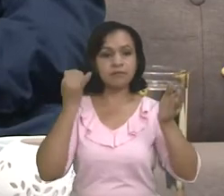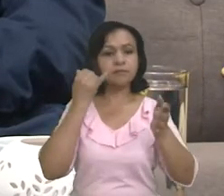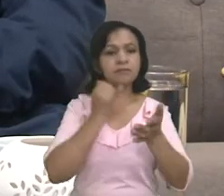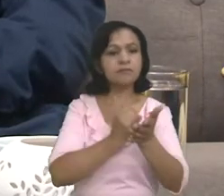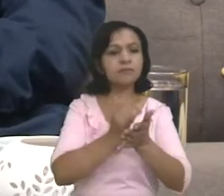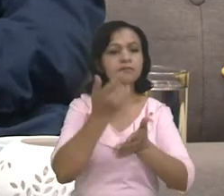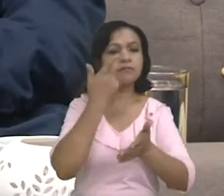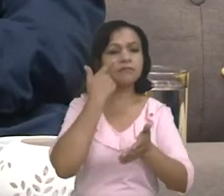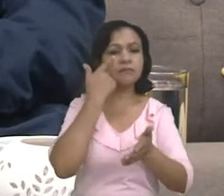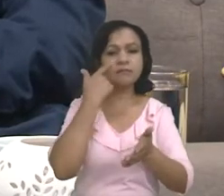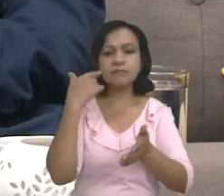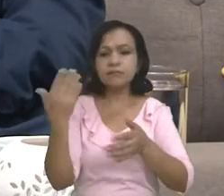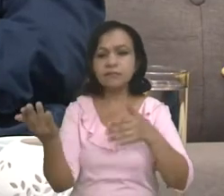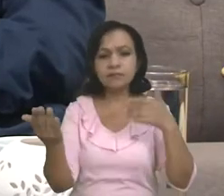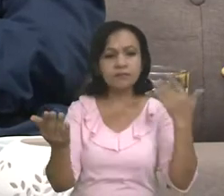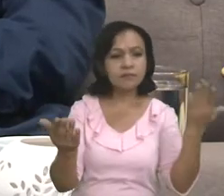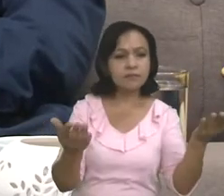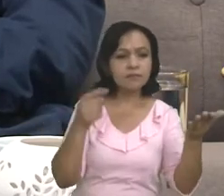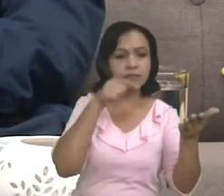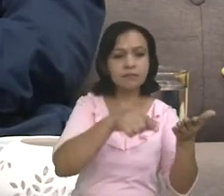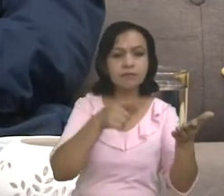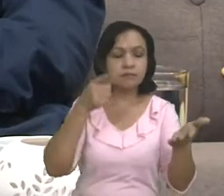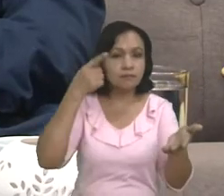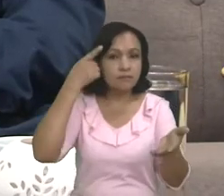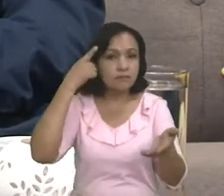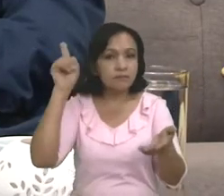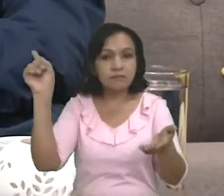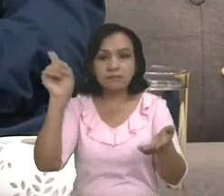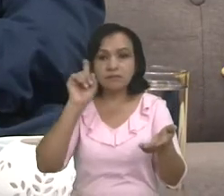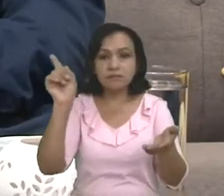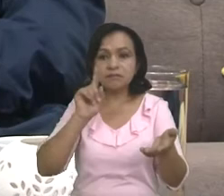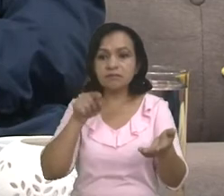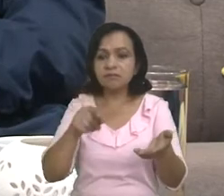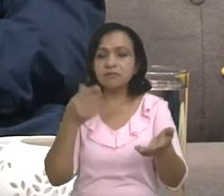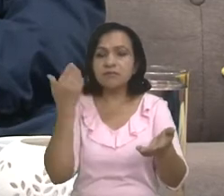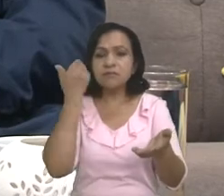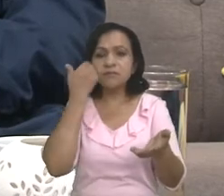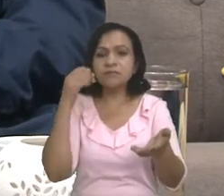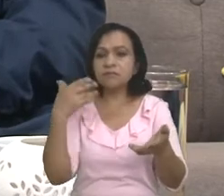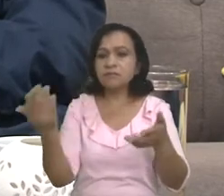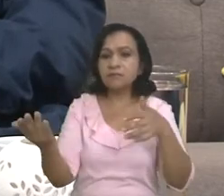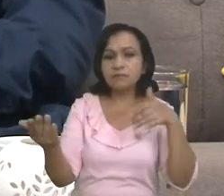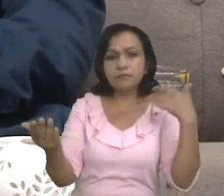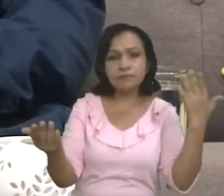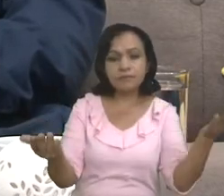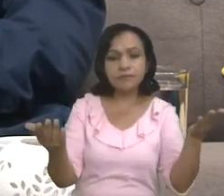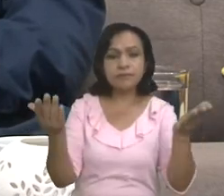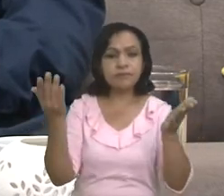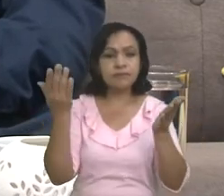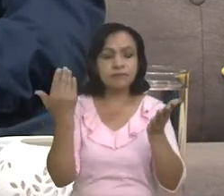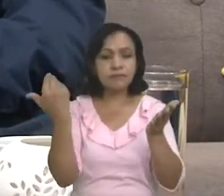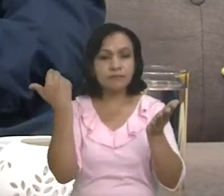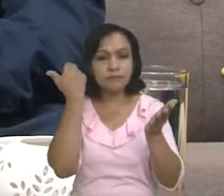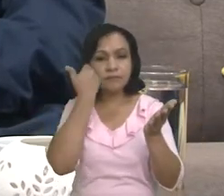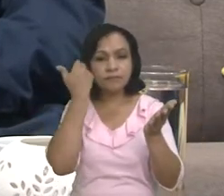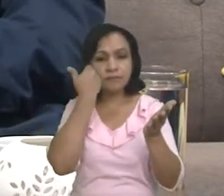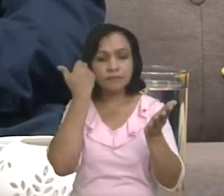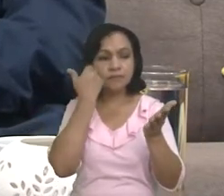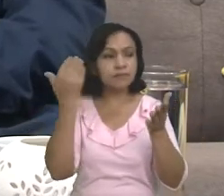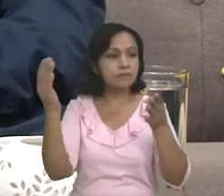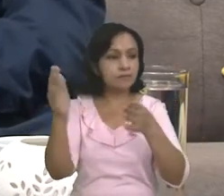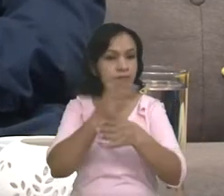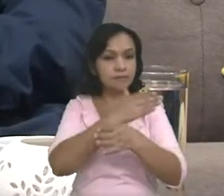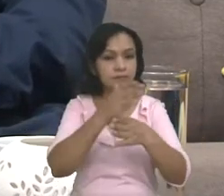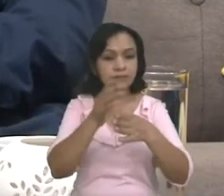cuál era la fuente hasta este momento no han determinado la fuente pero si este es un vídeo que se mantiene entre varios tipos